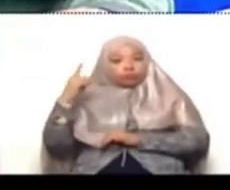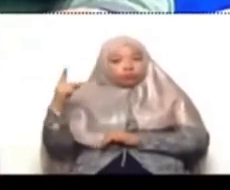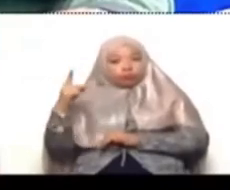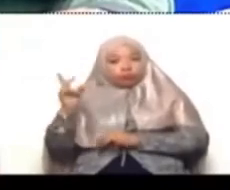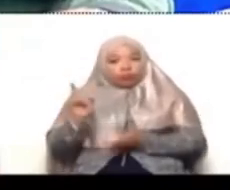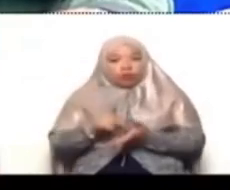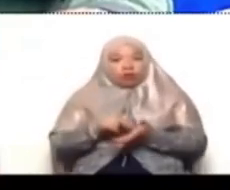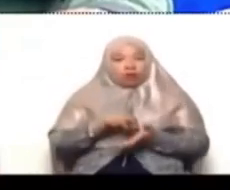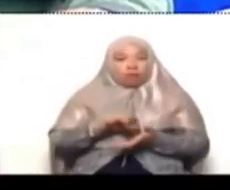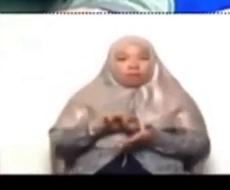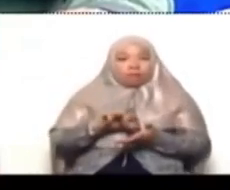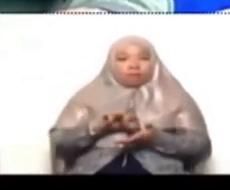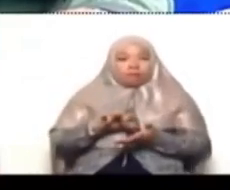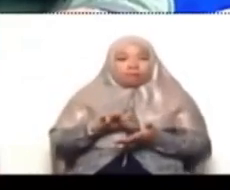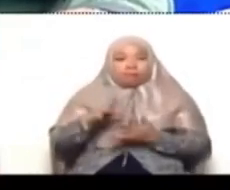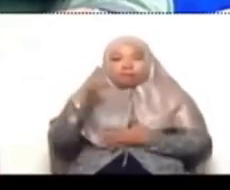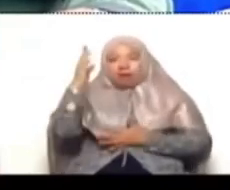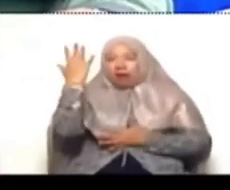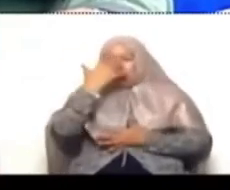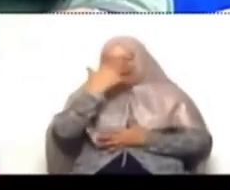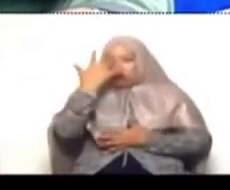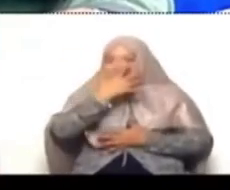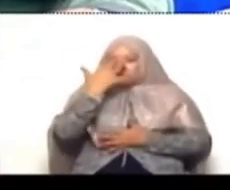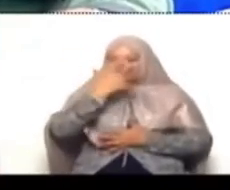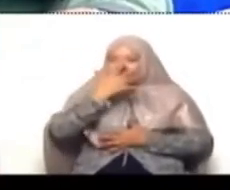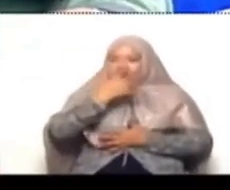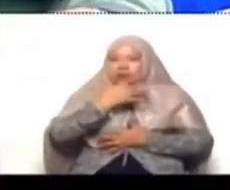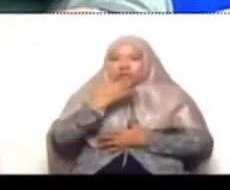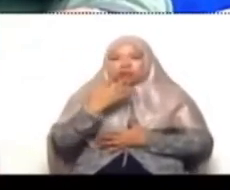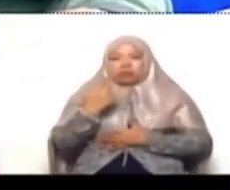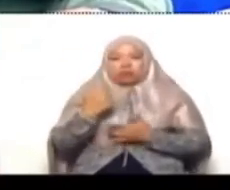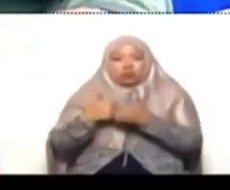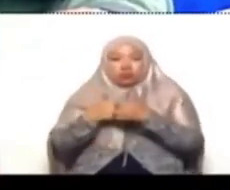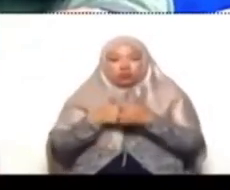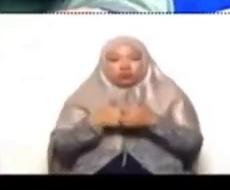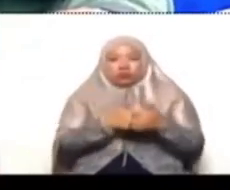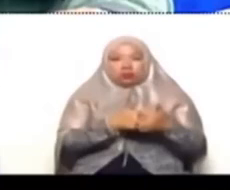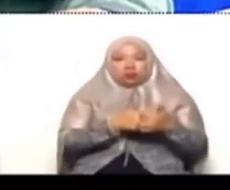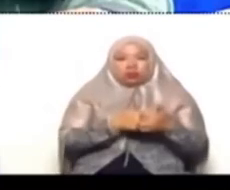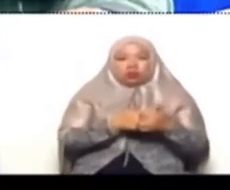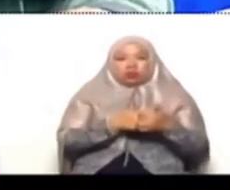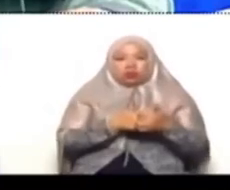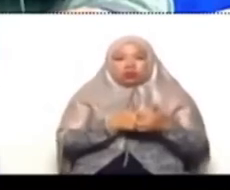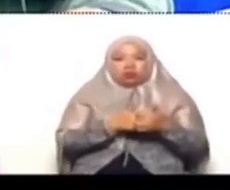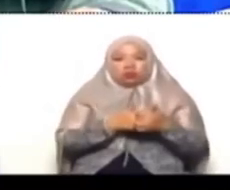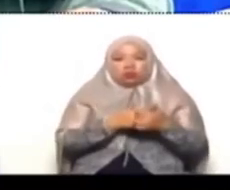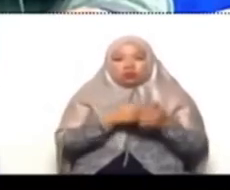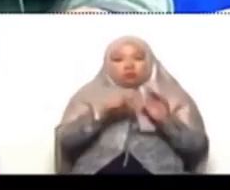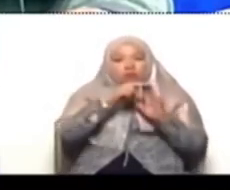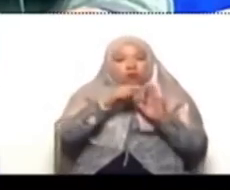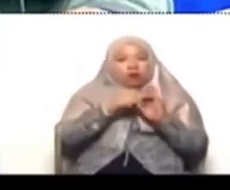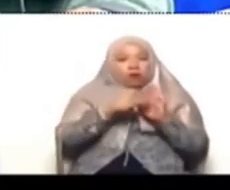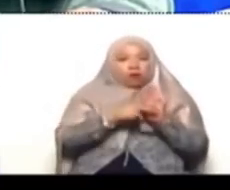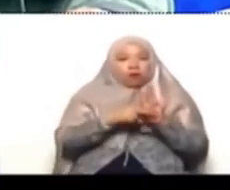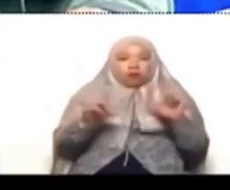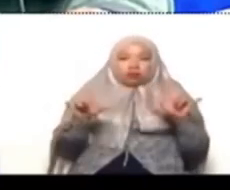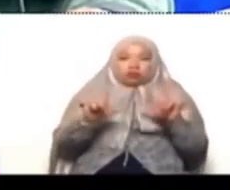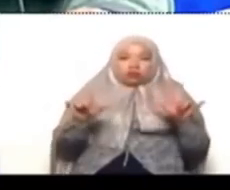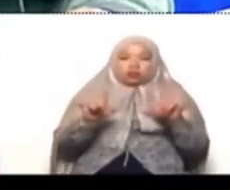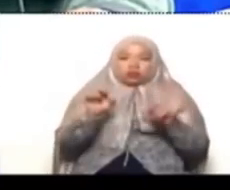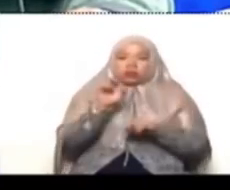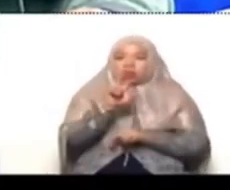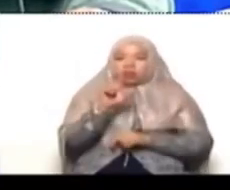para borrar su mente, para gobernar su mente, iba a recibir desde la pantalla de